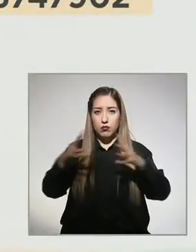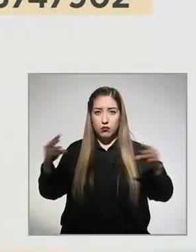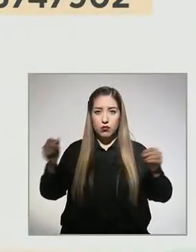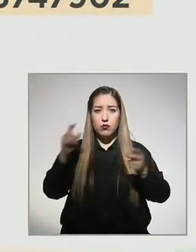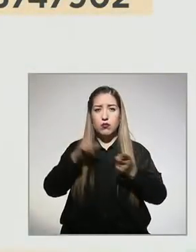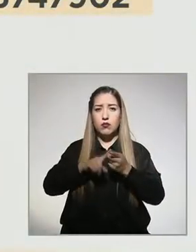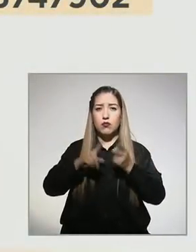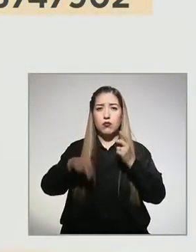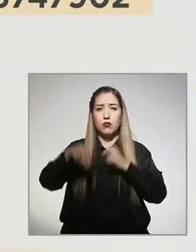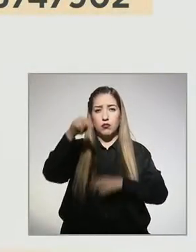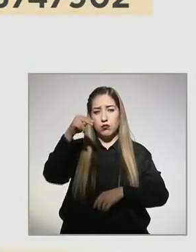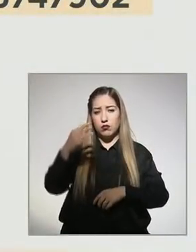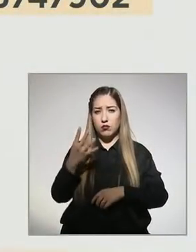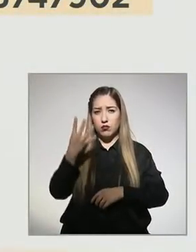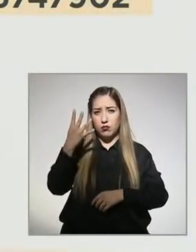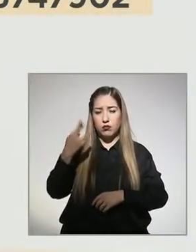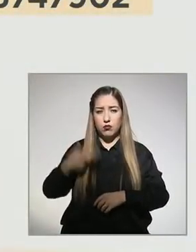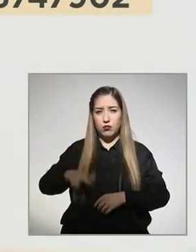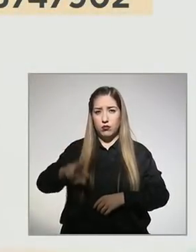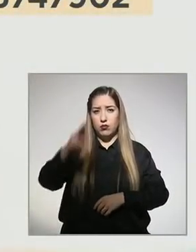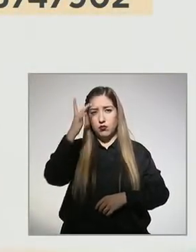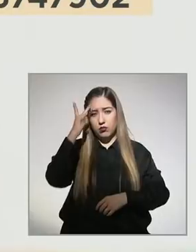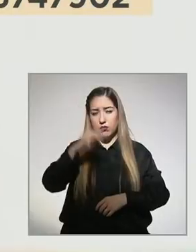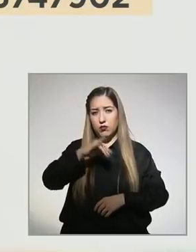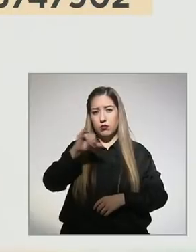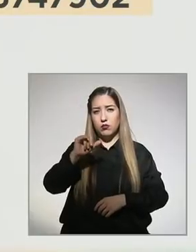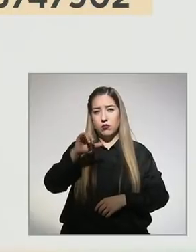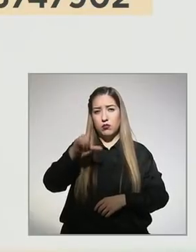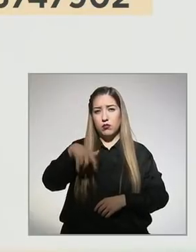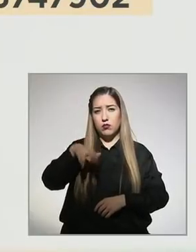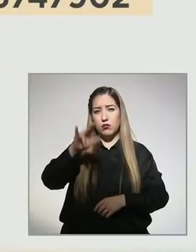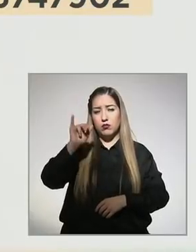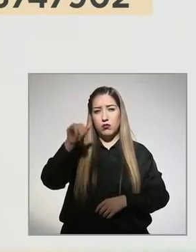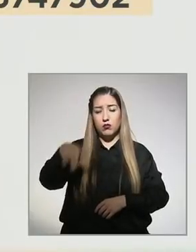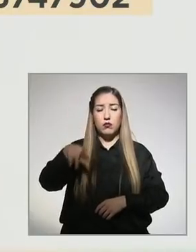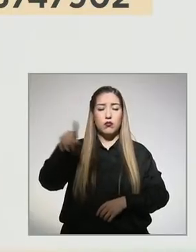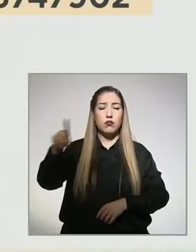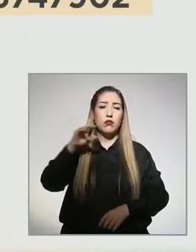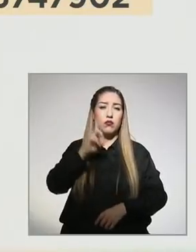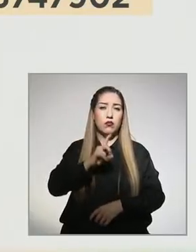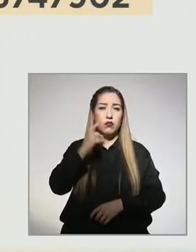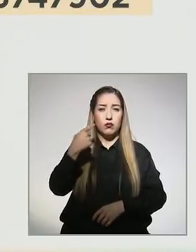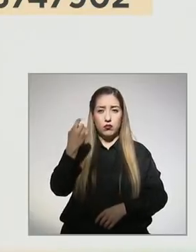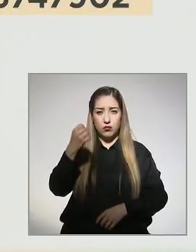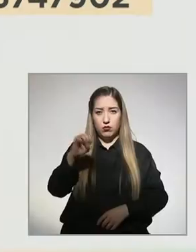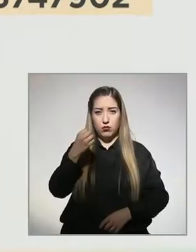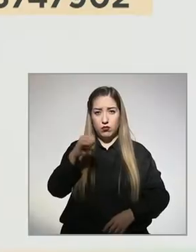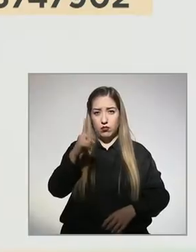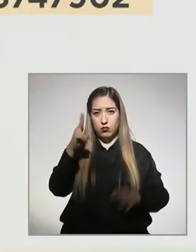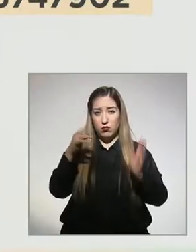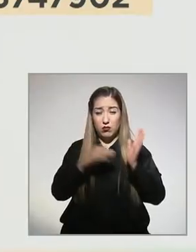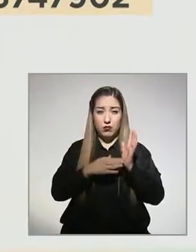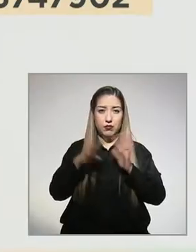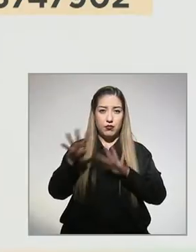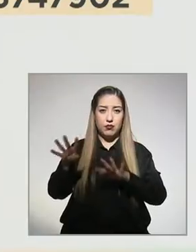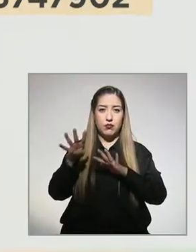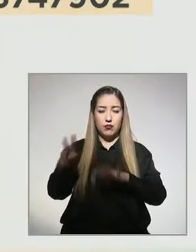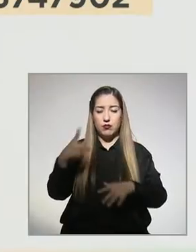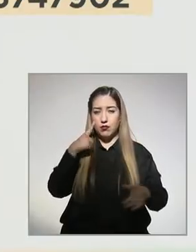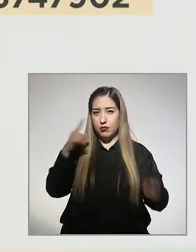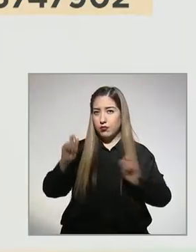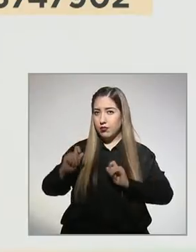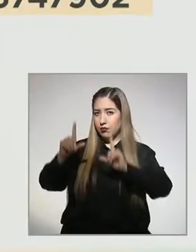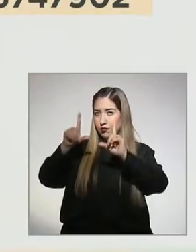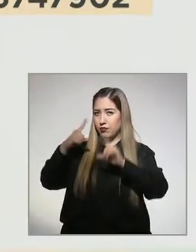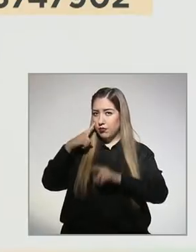Norte 4 y Río San Joaquín, en la Alcaldía Miguel Hidalgo, Ciudad de México, el 31 de octubre del 2019. En su pantalla